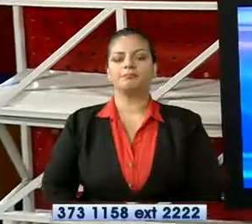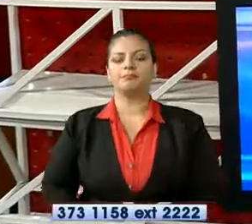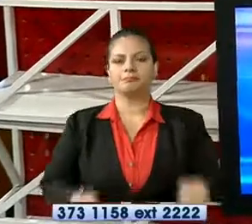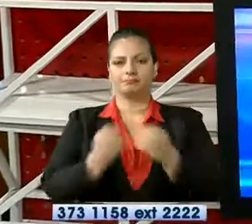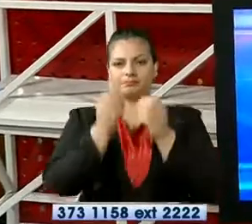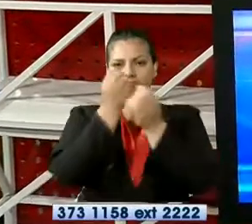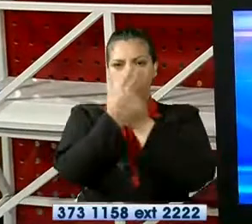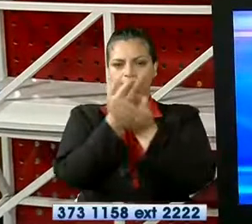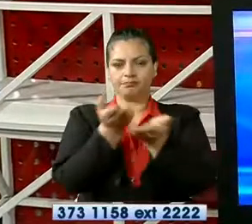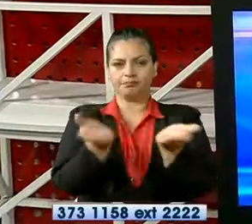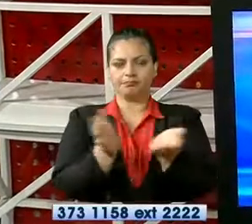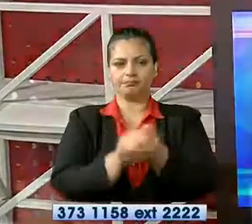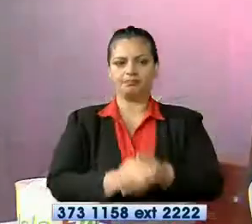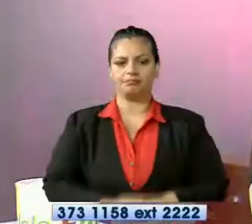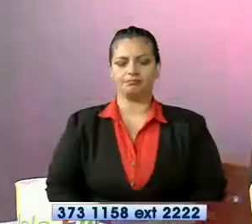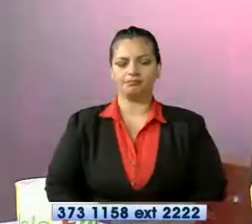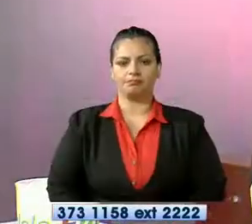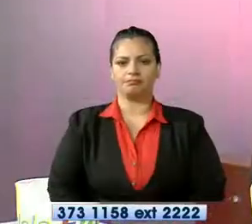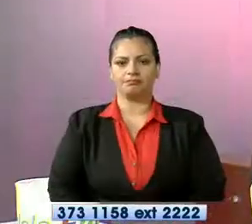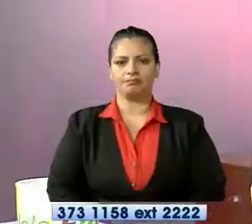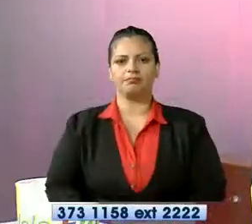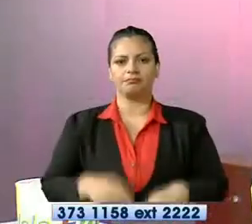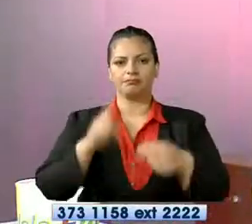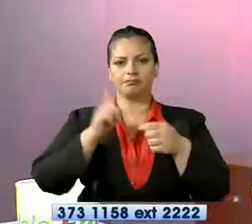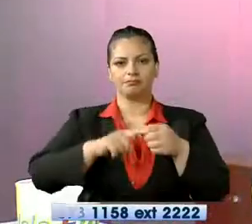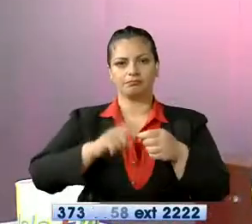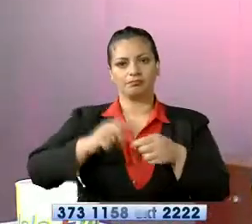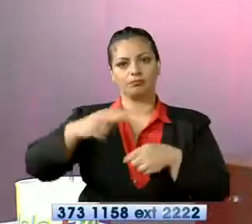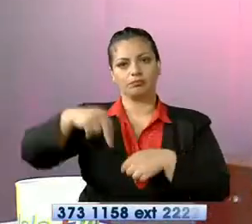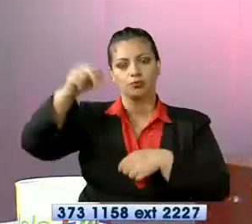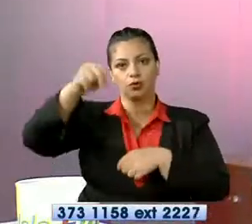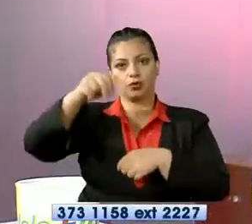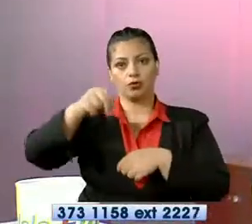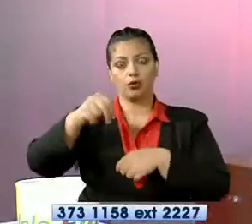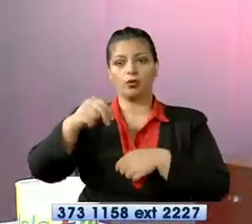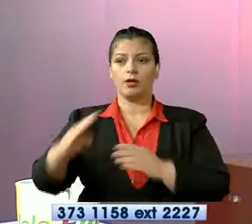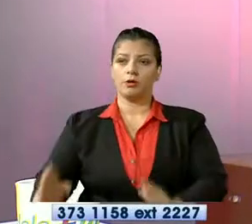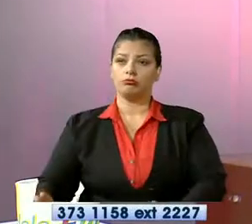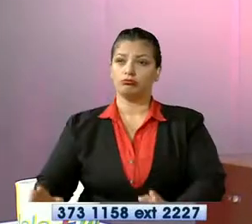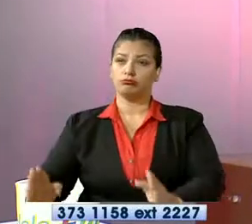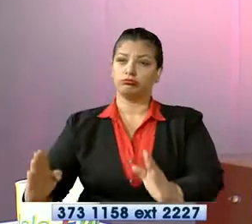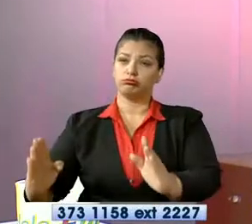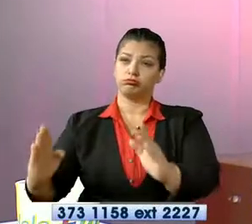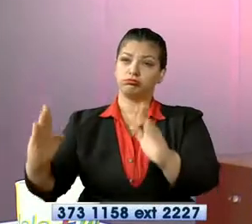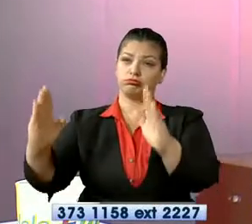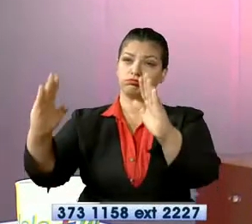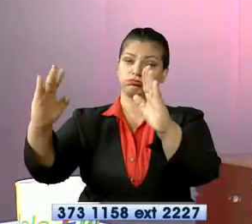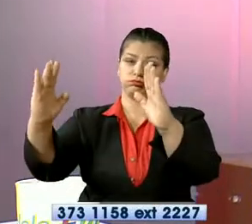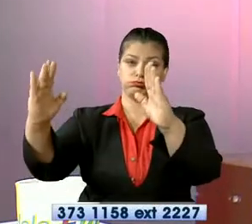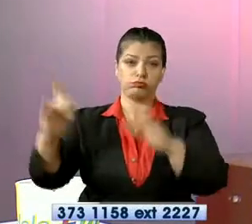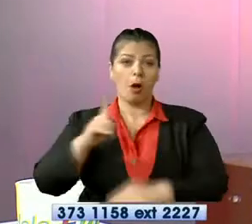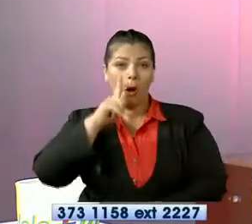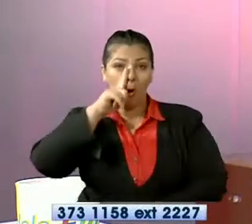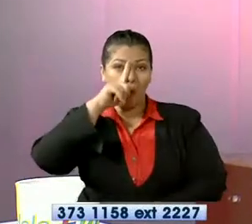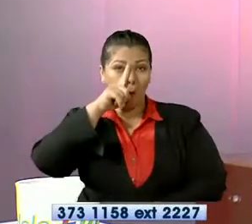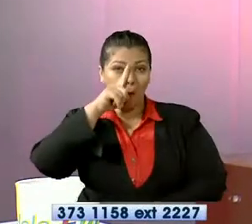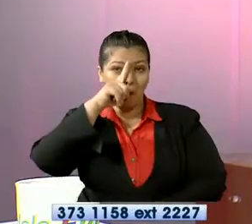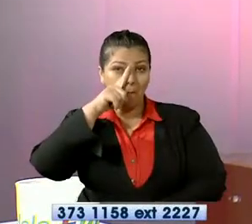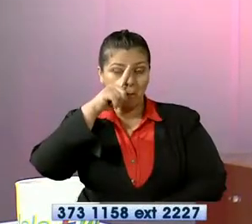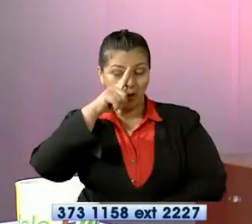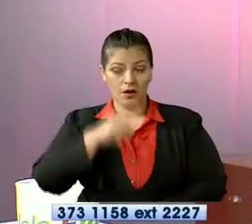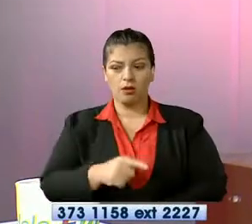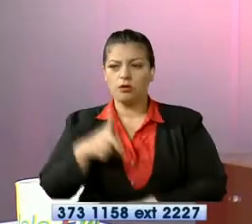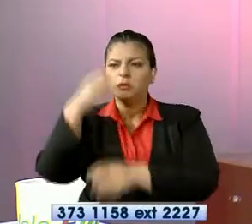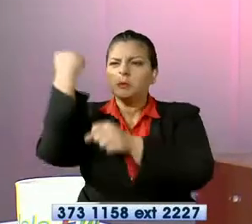más información y nos trasladamos hasta el norte de Quito. Allí un obrero de 26 años de edad murió tras caer aproximadamente 60 metros de